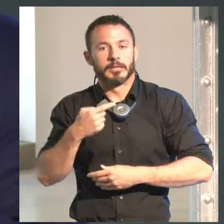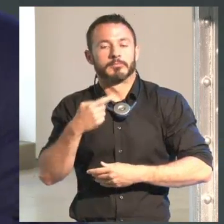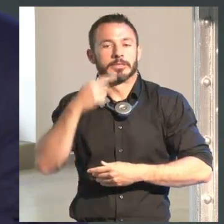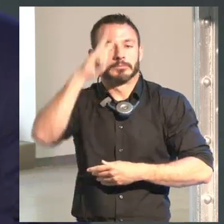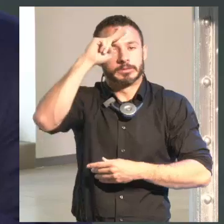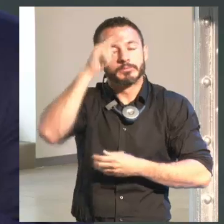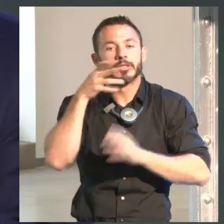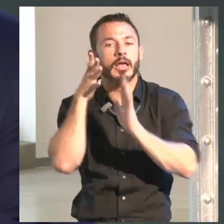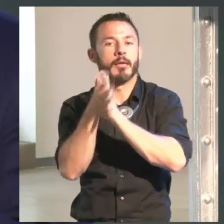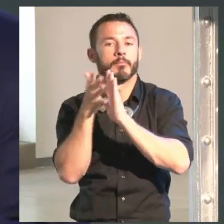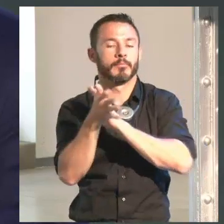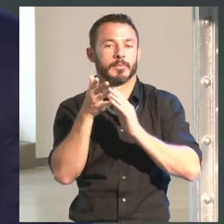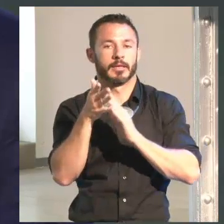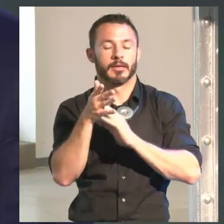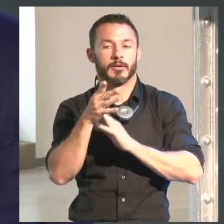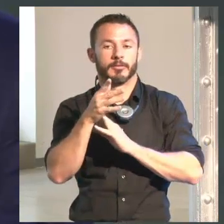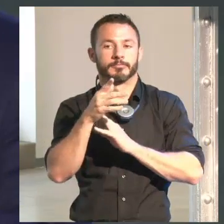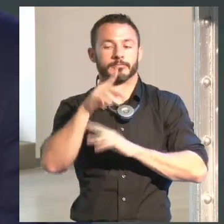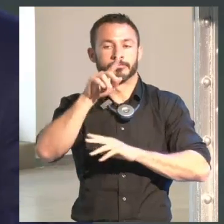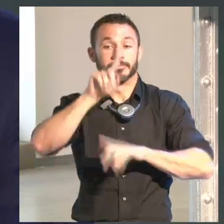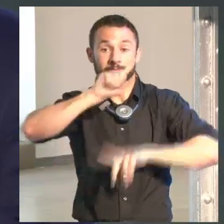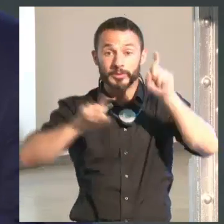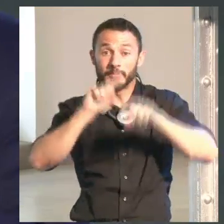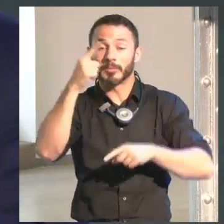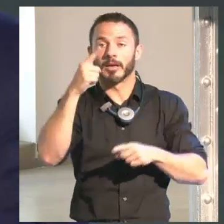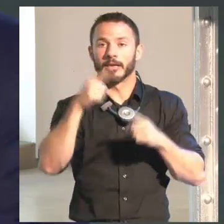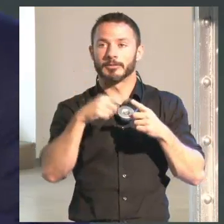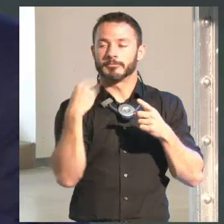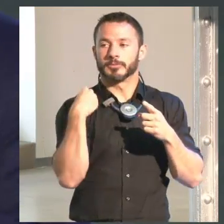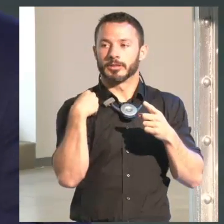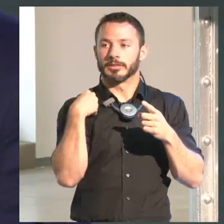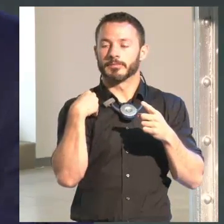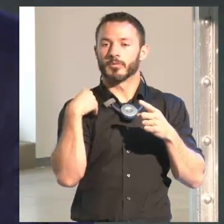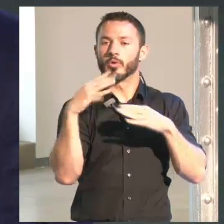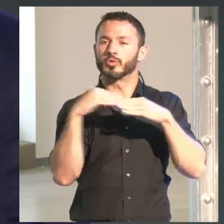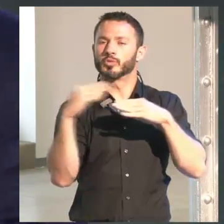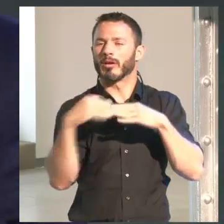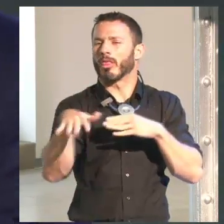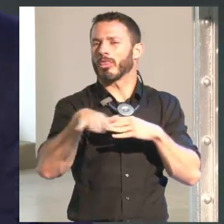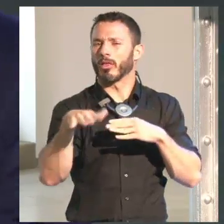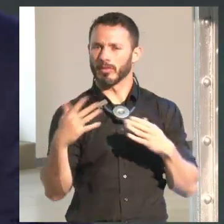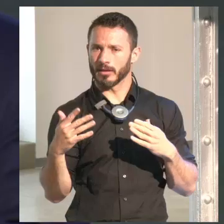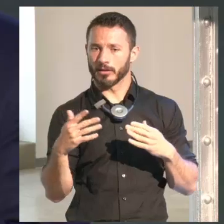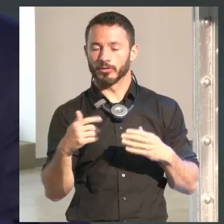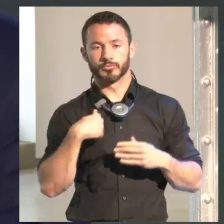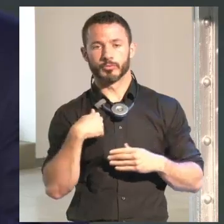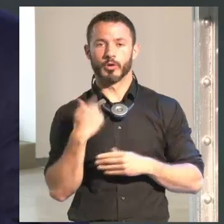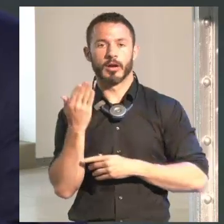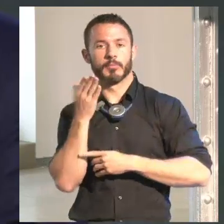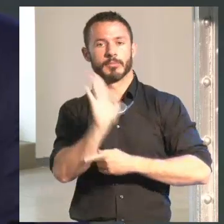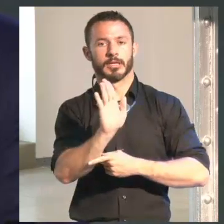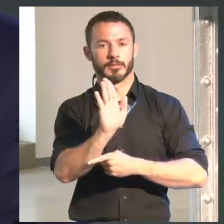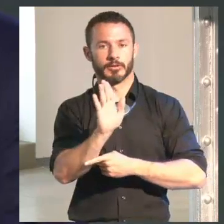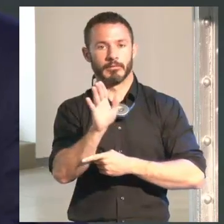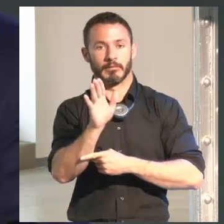inquietudes, ¿no? Mis inquietudes. La primera pregunta que yo me hago es, en este debate, ¿dónde está el usuario? Aunque yo esté aquí en su representación, el usuario no está en este